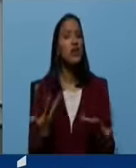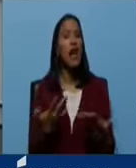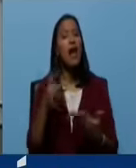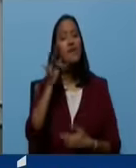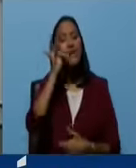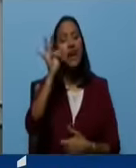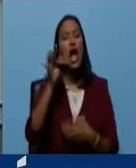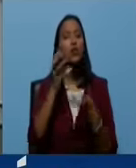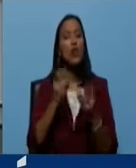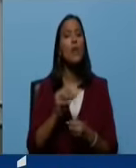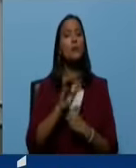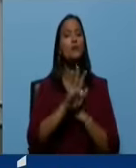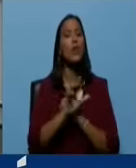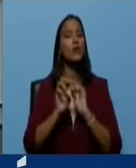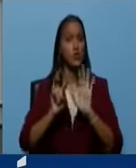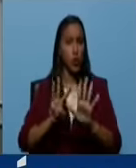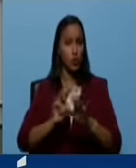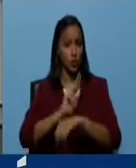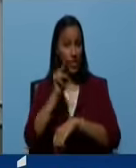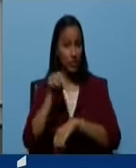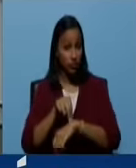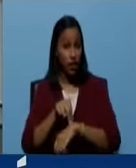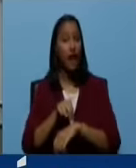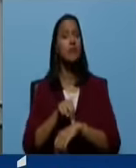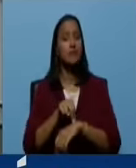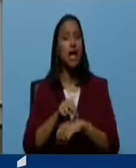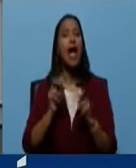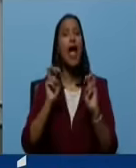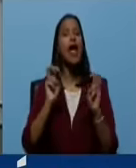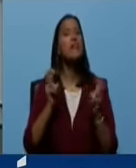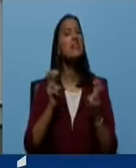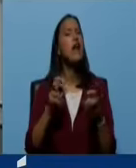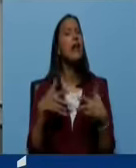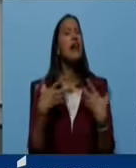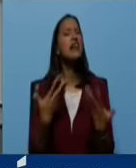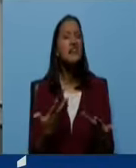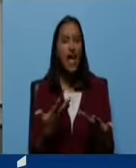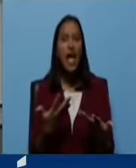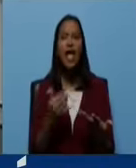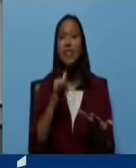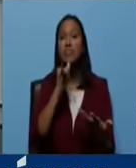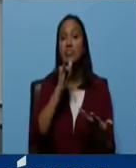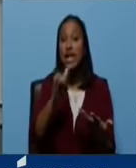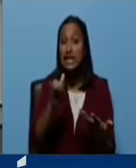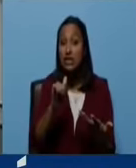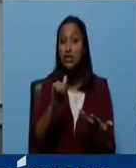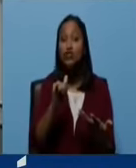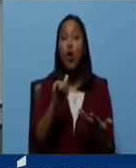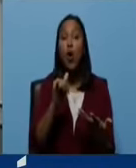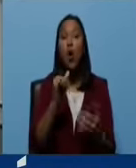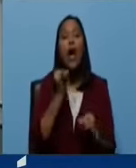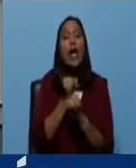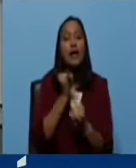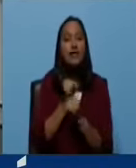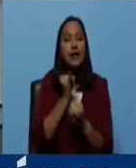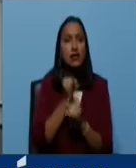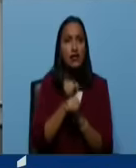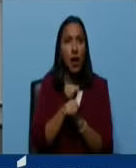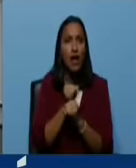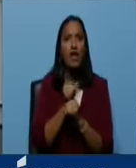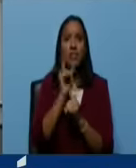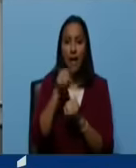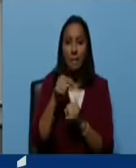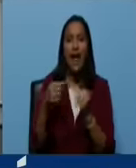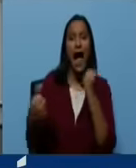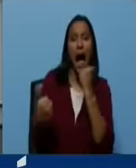58 Nacional en materia de delitos informáticos, y la cual, con el apoyo de organismos